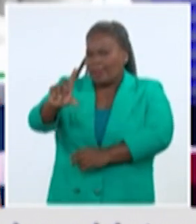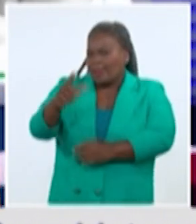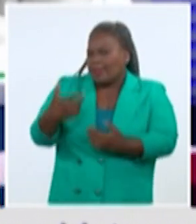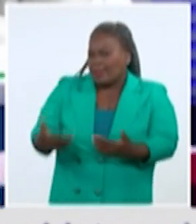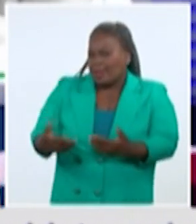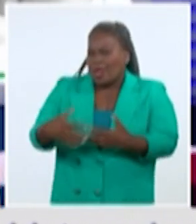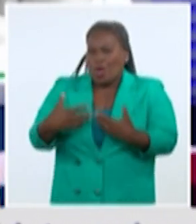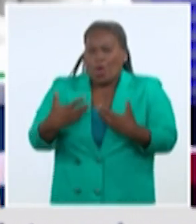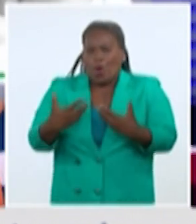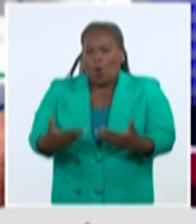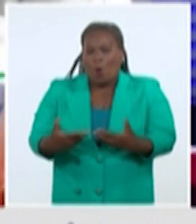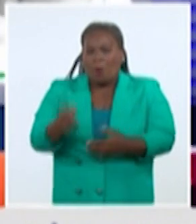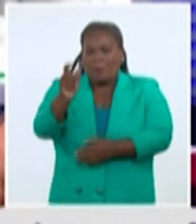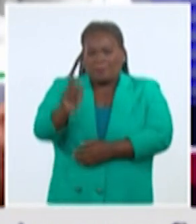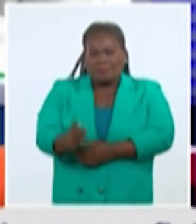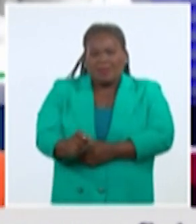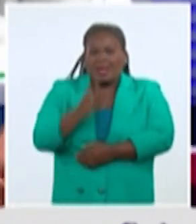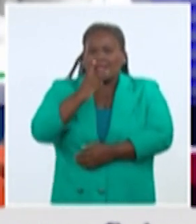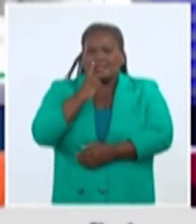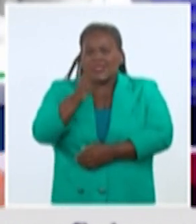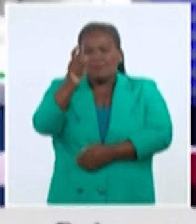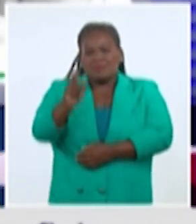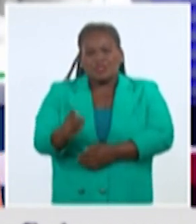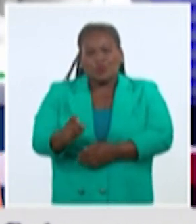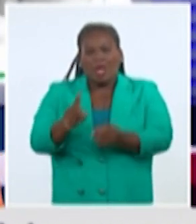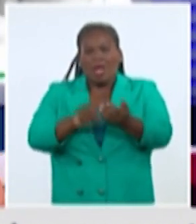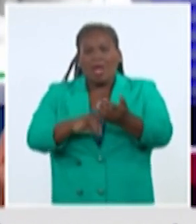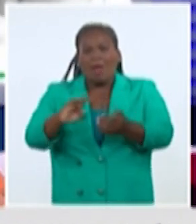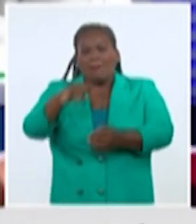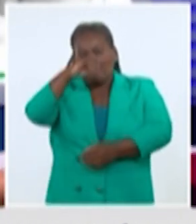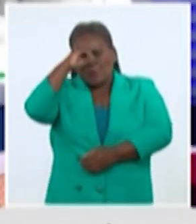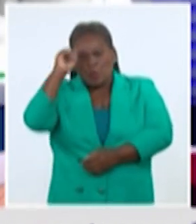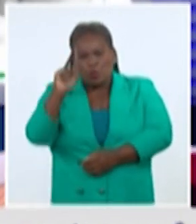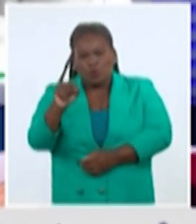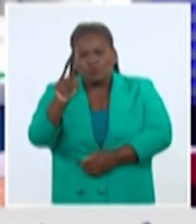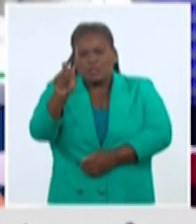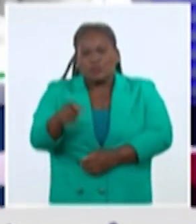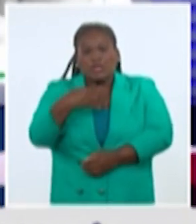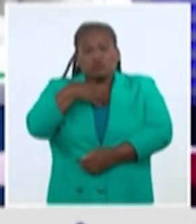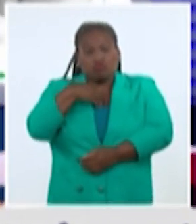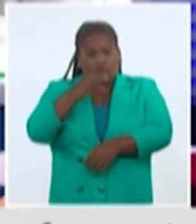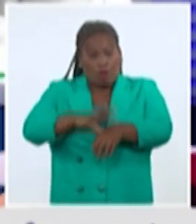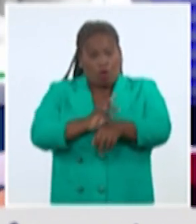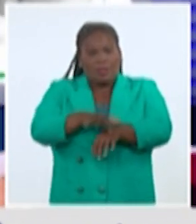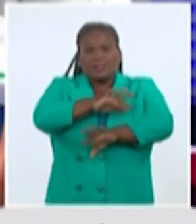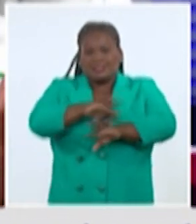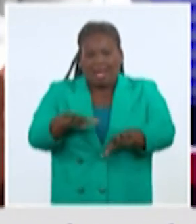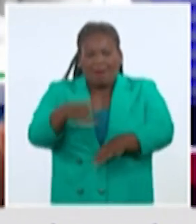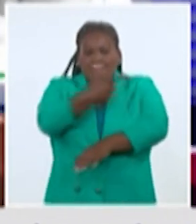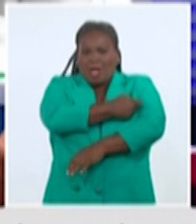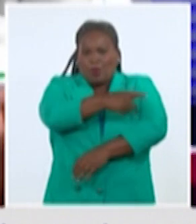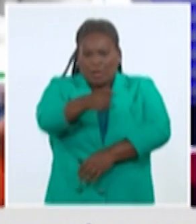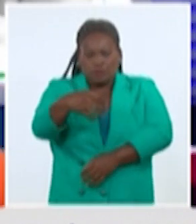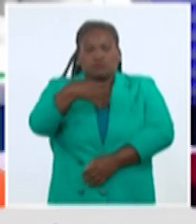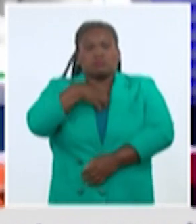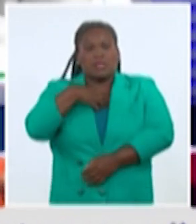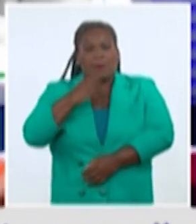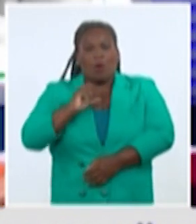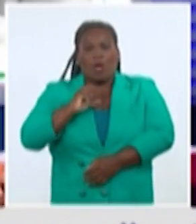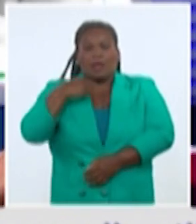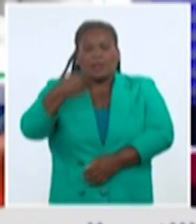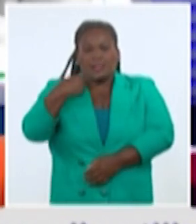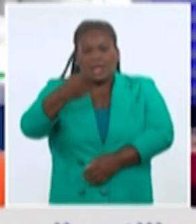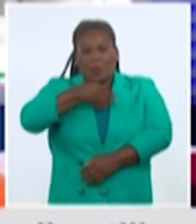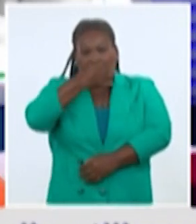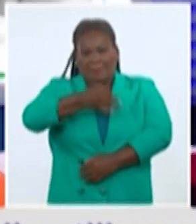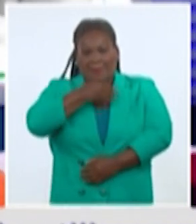con convalecientes. ¿Cómo marchará en los próximos días? Tenemos algunos criterios de convalecientes refiriéndonos